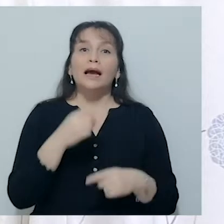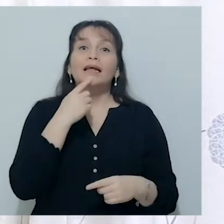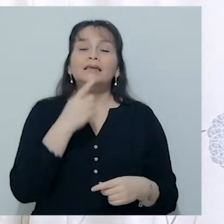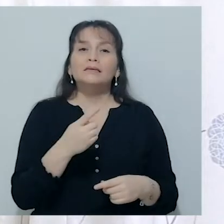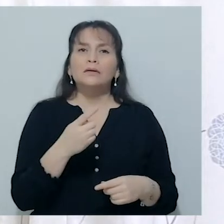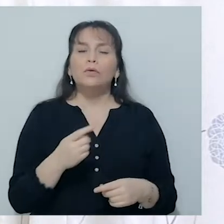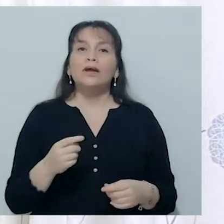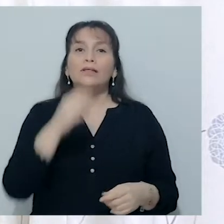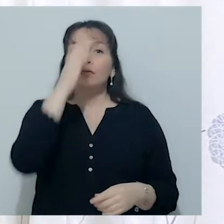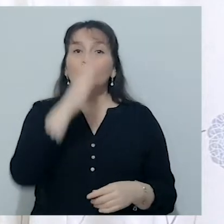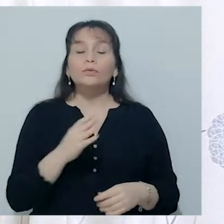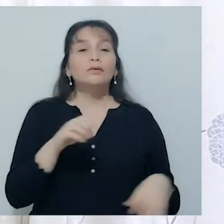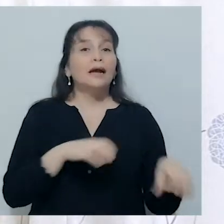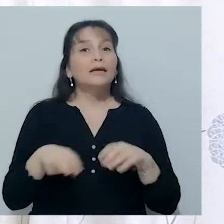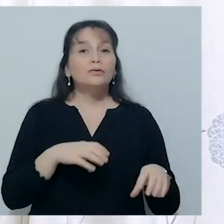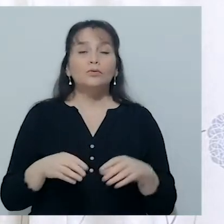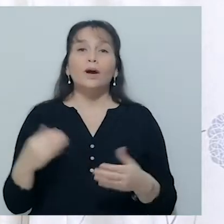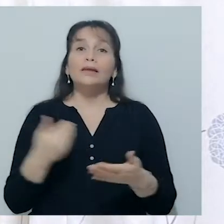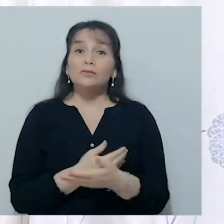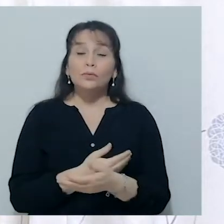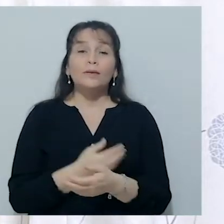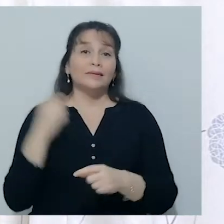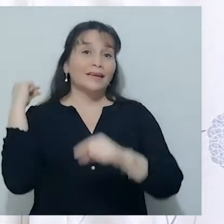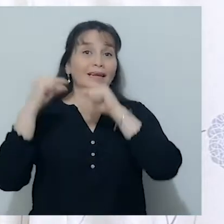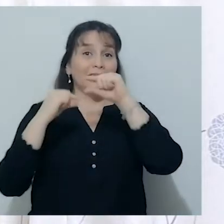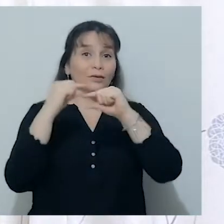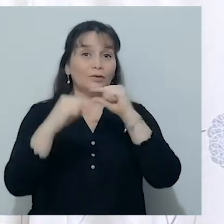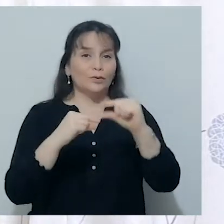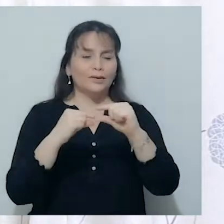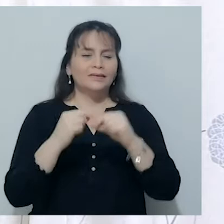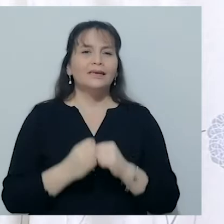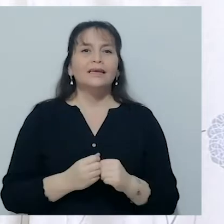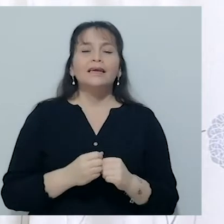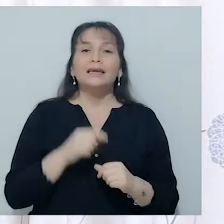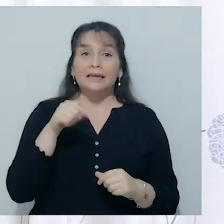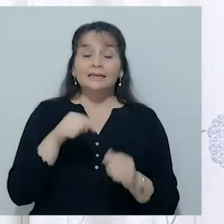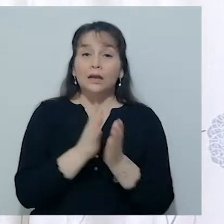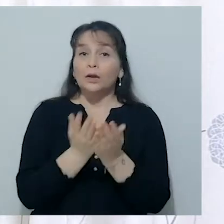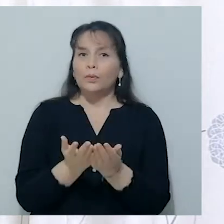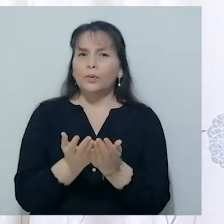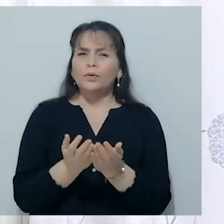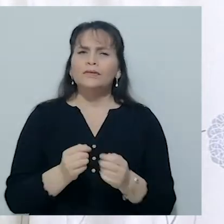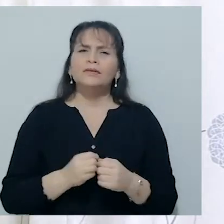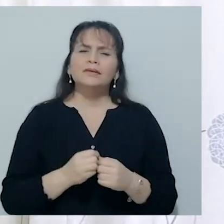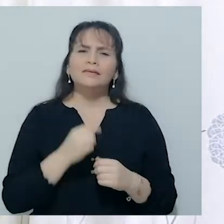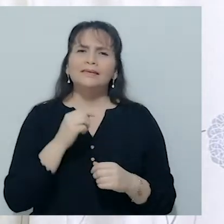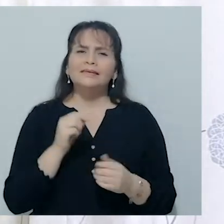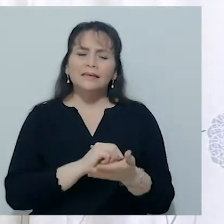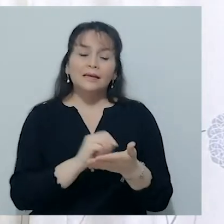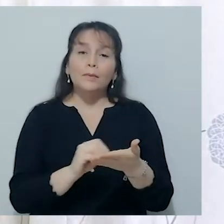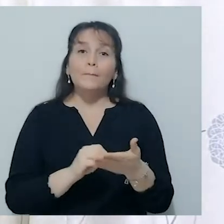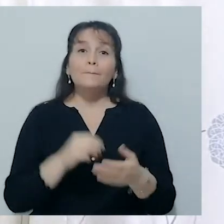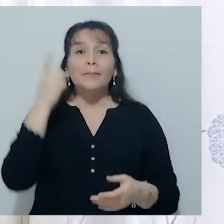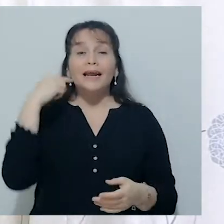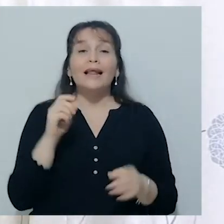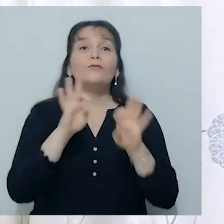explicar lo que Dios ha hecho a las nuevas generaciones. Deuteronomio se escribe teniendo en mente a las